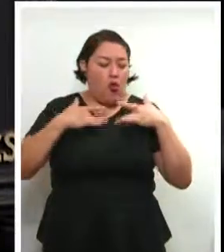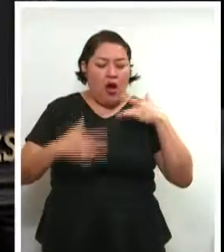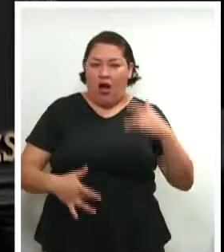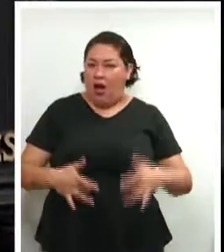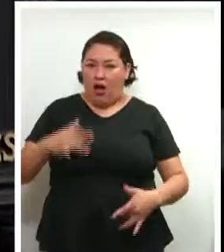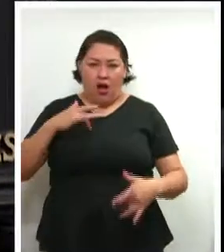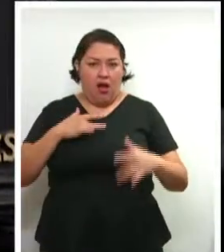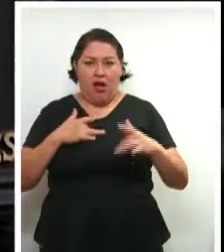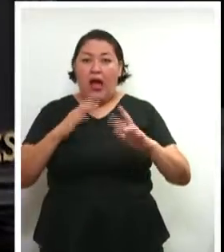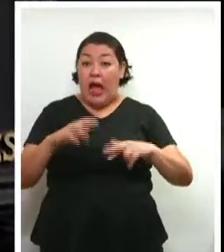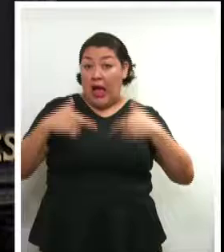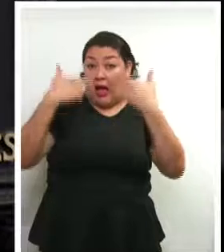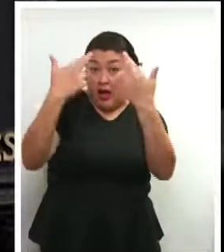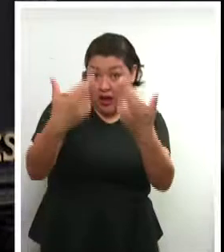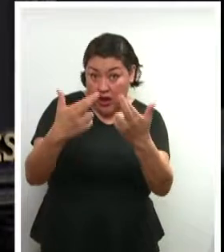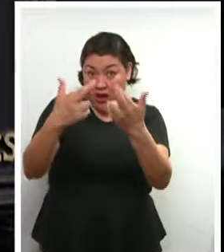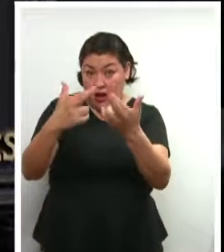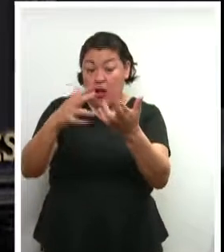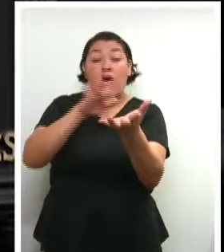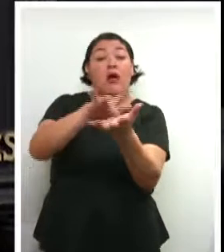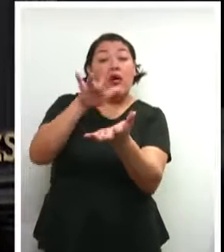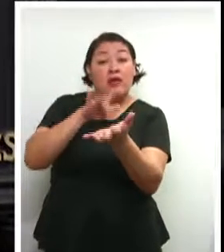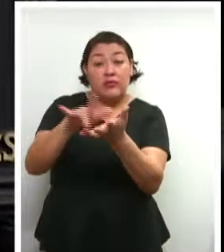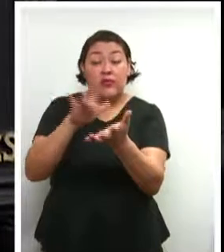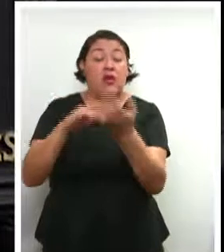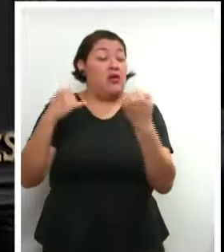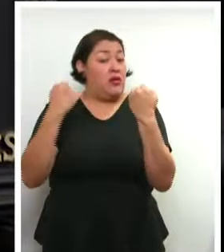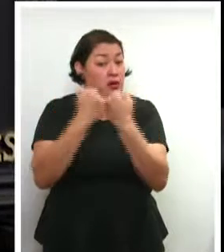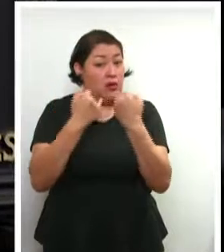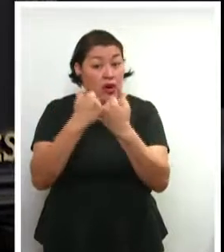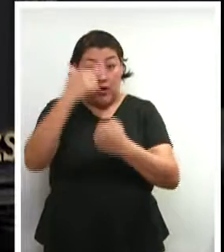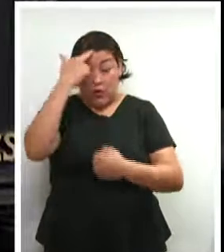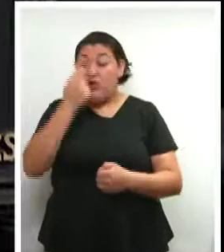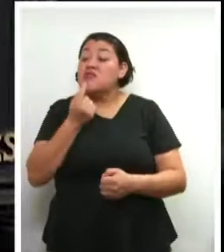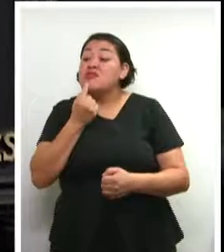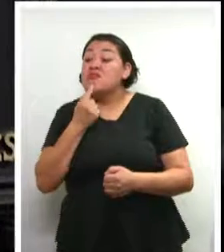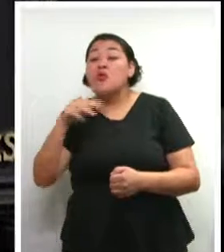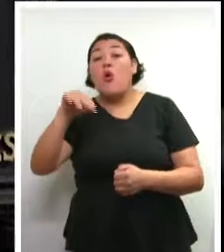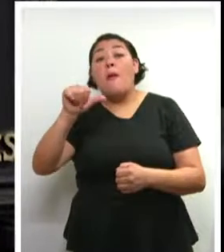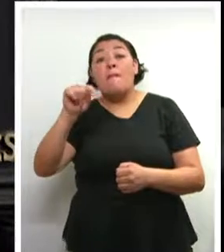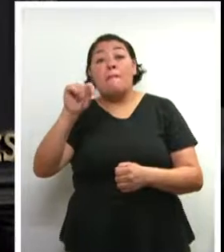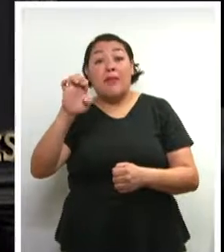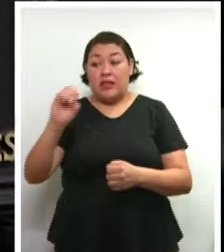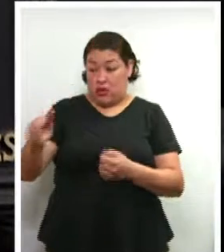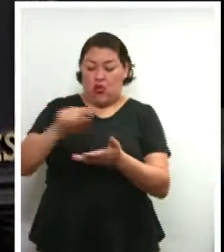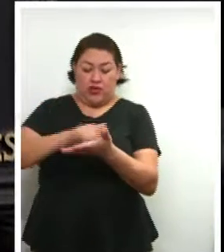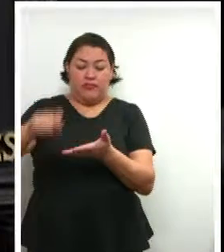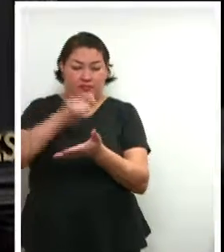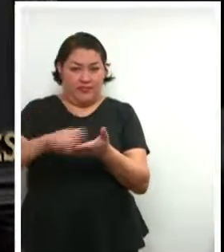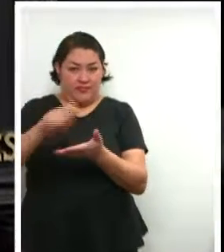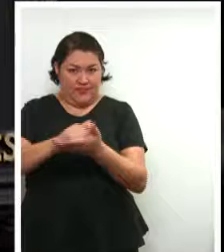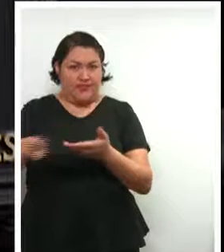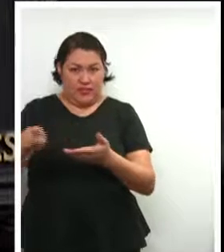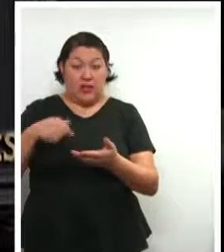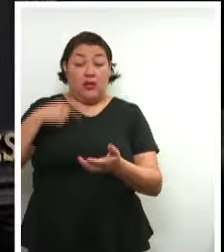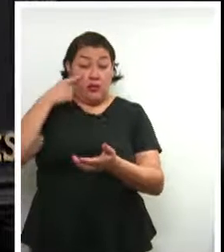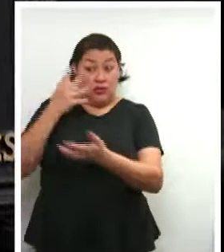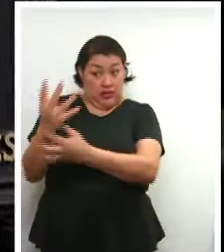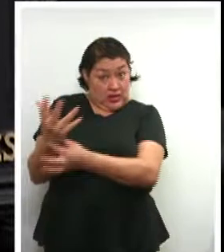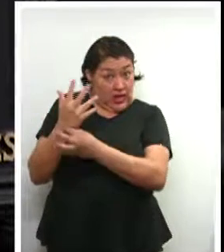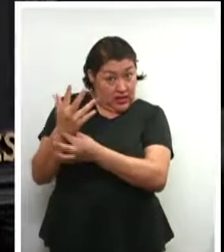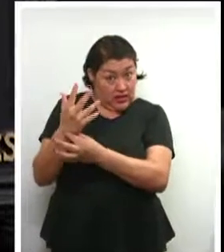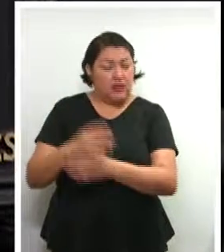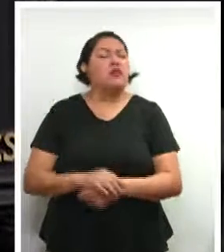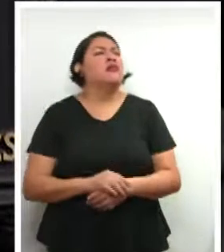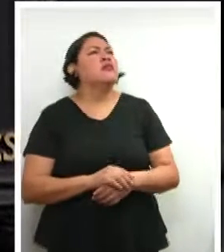del beneficio colectivo. Como lo menciona el niño Mateo Bernal en su escrito, y cito: es